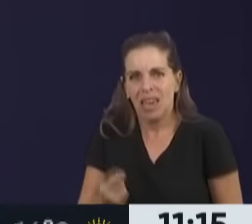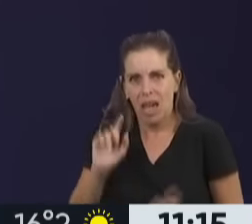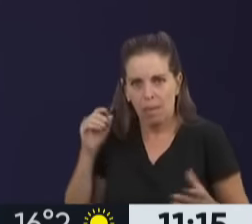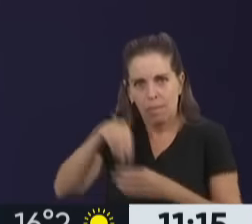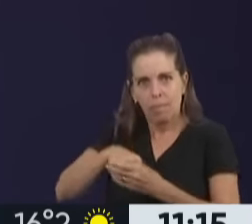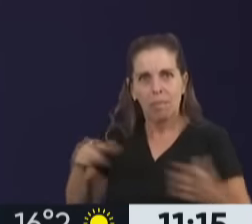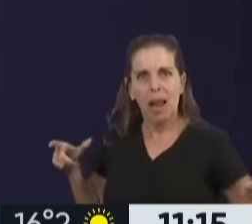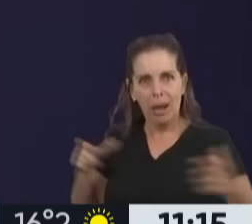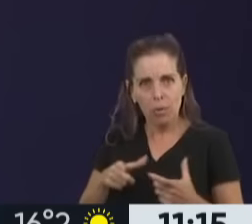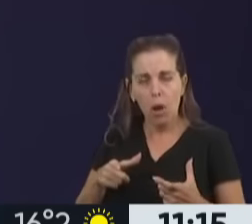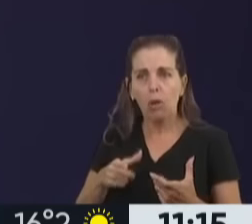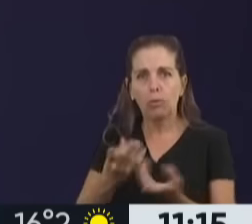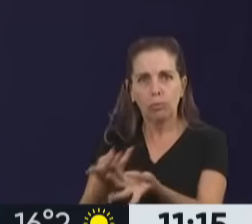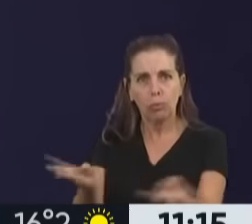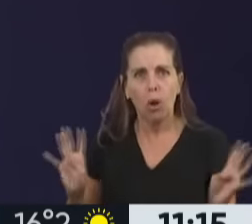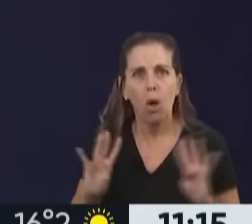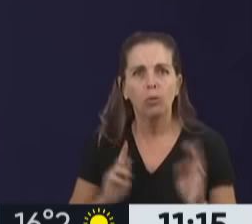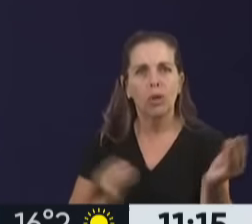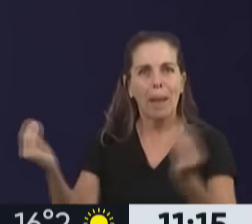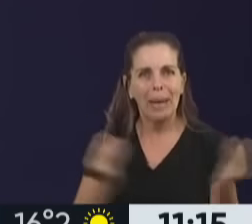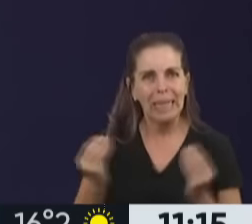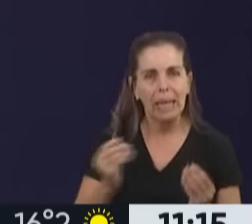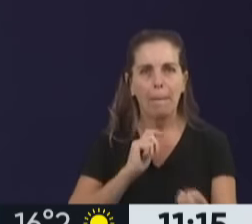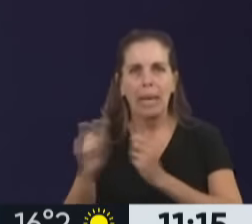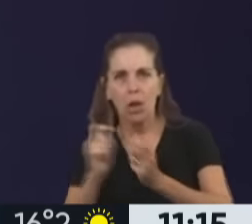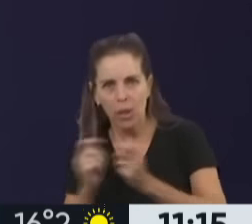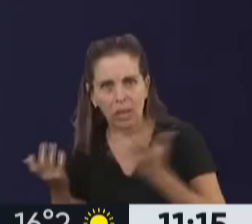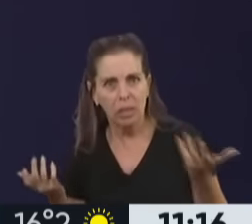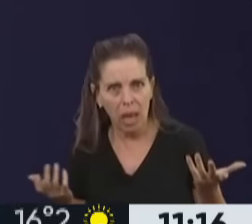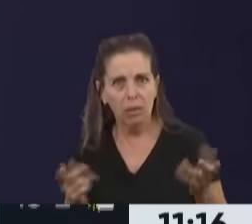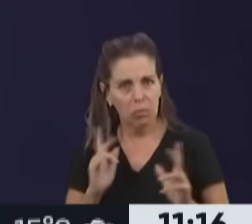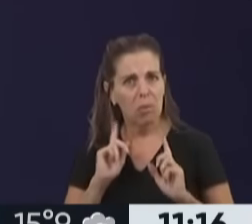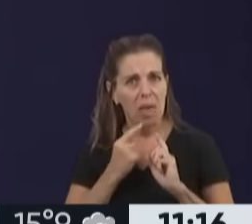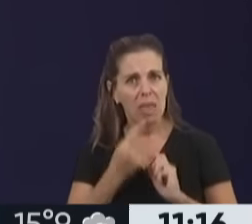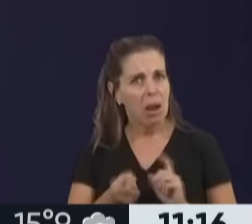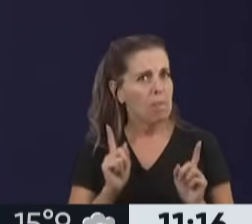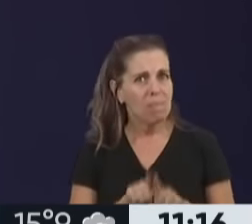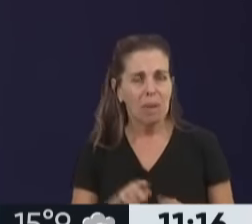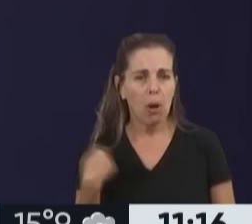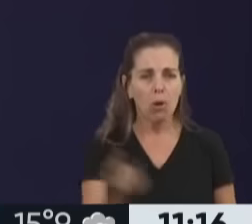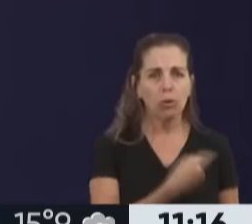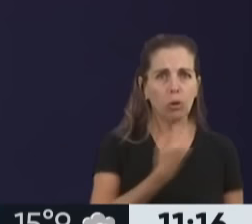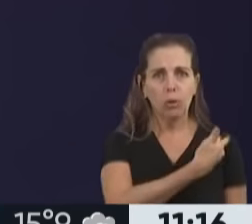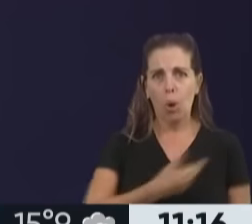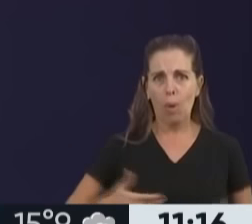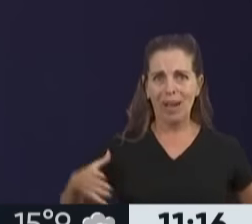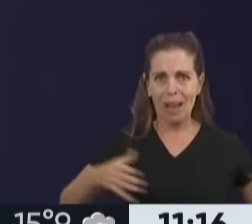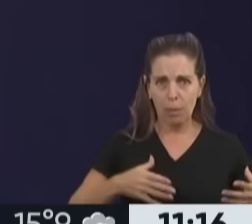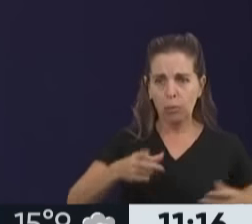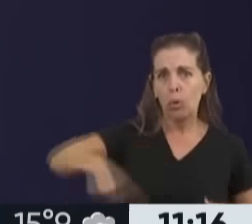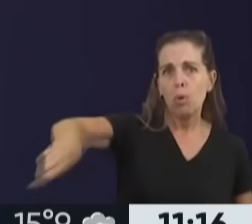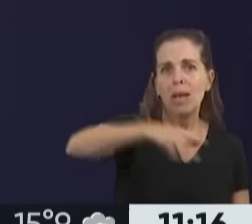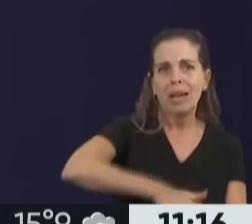ante varios empresarios de medios y varios periodistas dije esto nosotros gobernamos ustedes dicen la